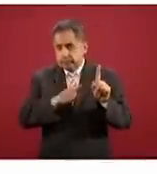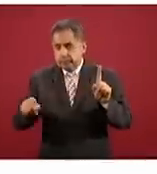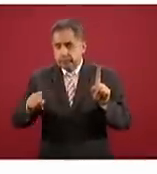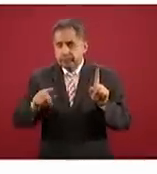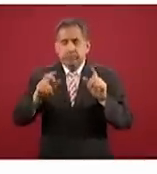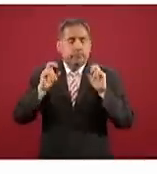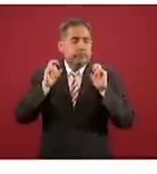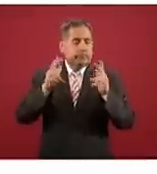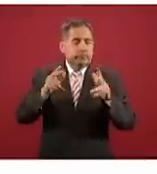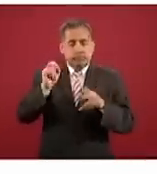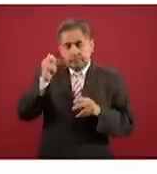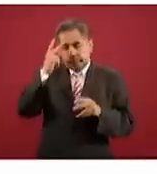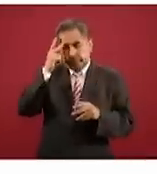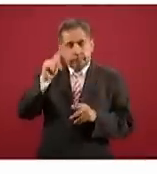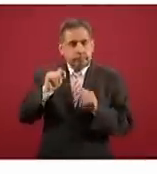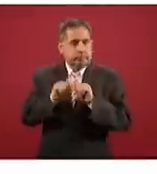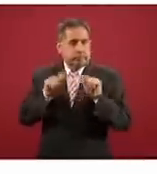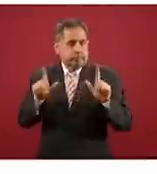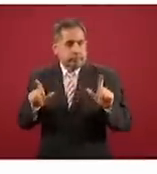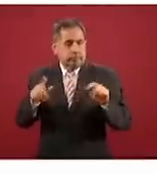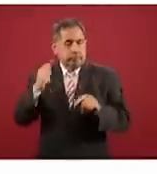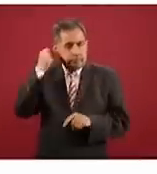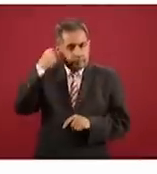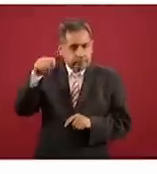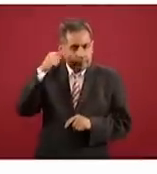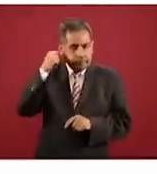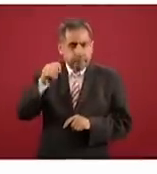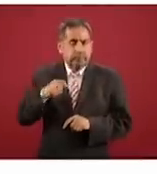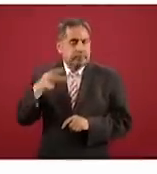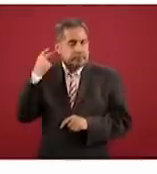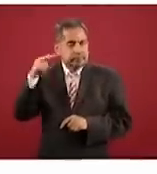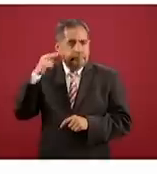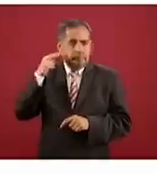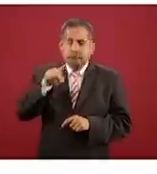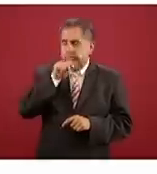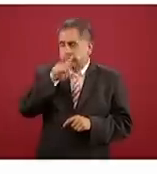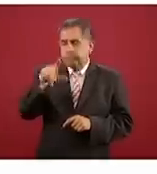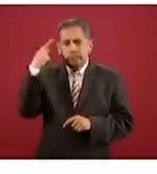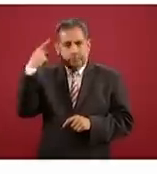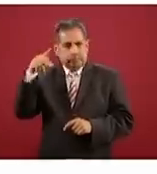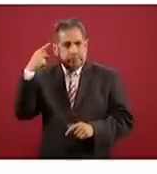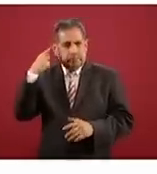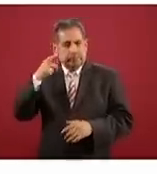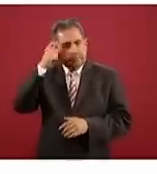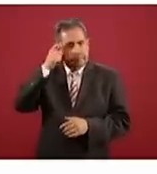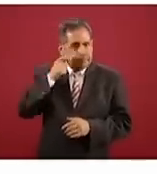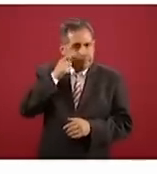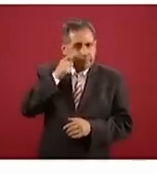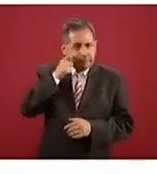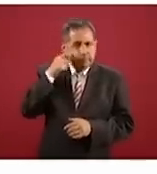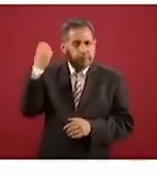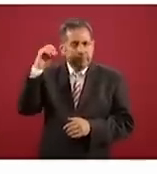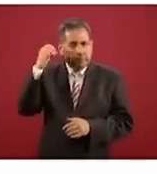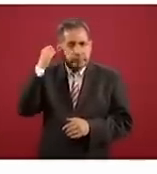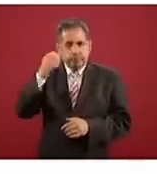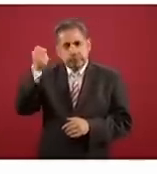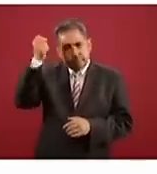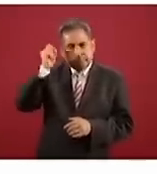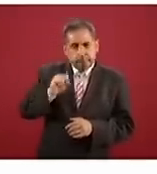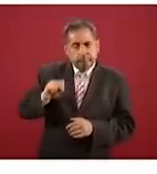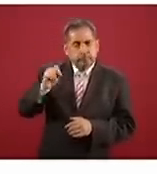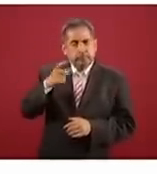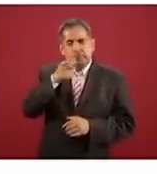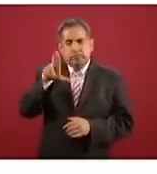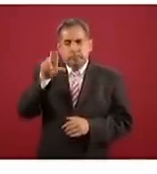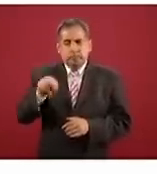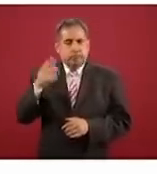Luis Potosí, Tlaxcala, Tabasco, Veracruz, Jalisco, Puebla, Guerrero, Oaxaca, Sinaloa,